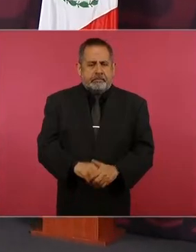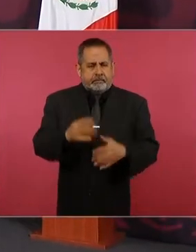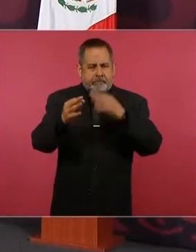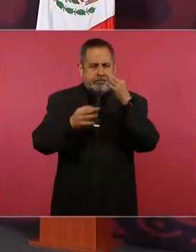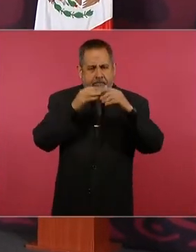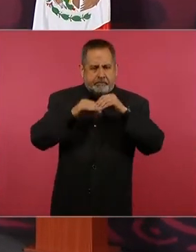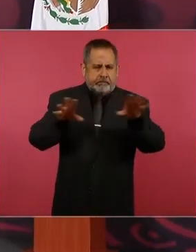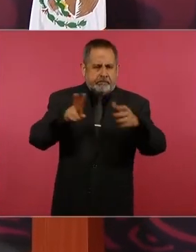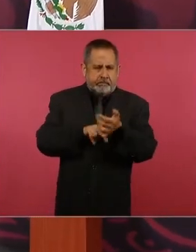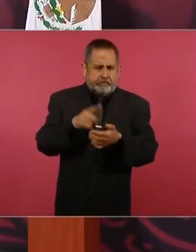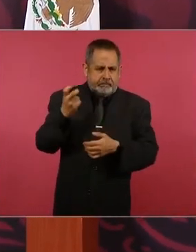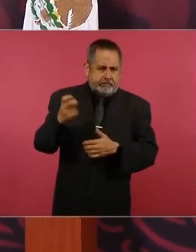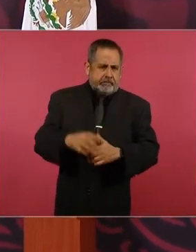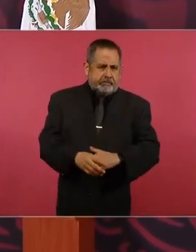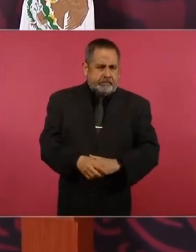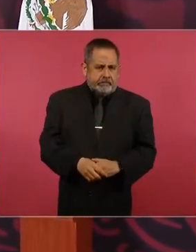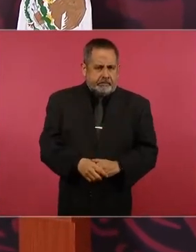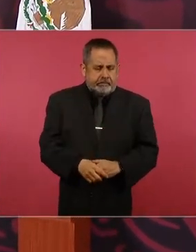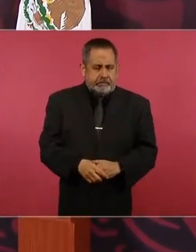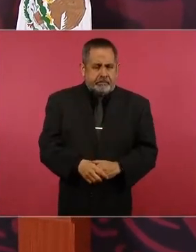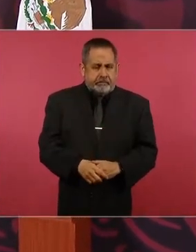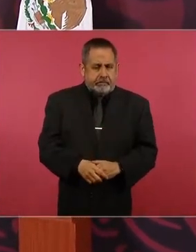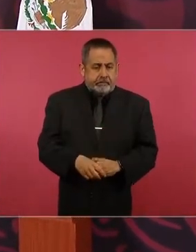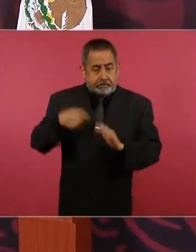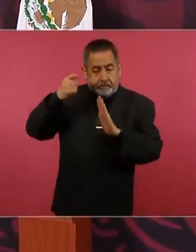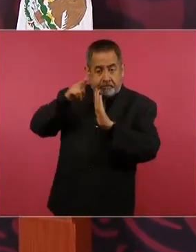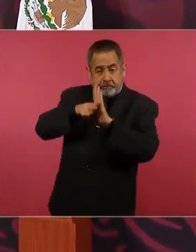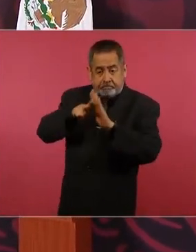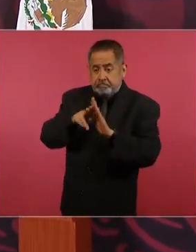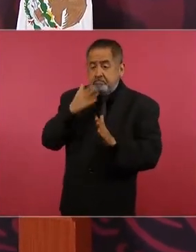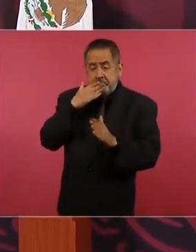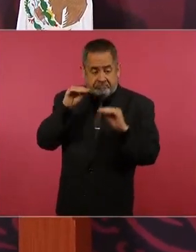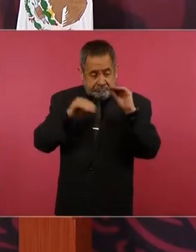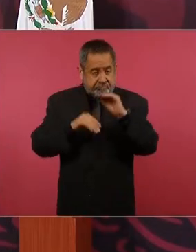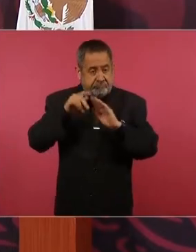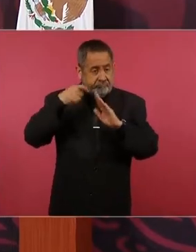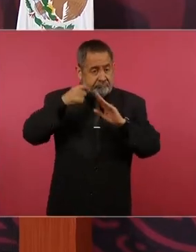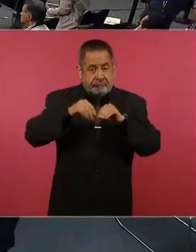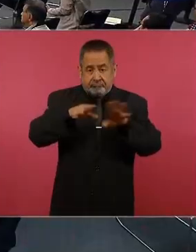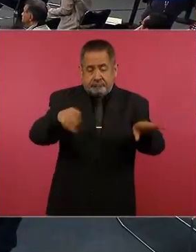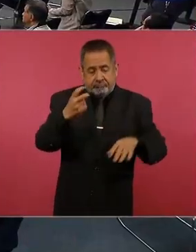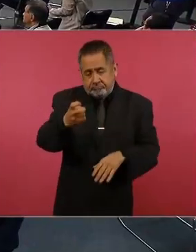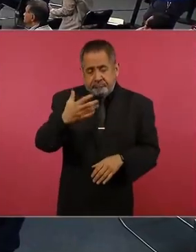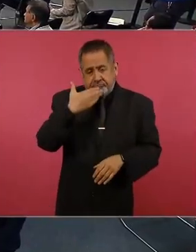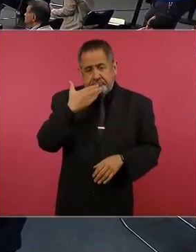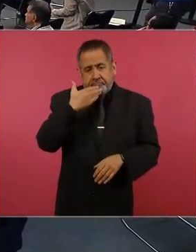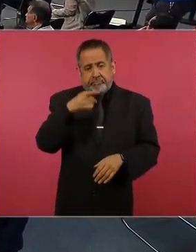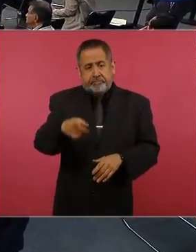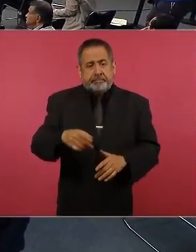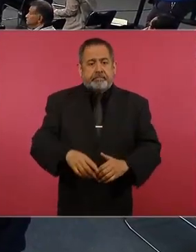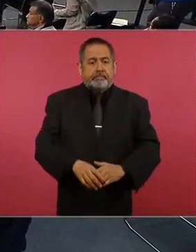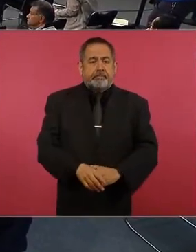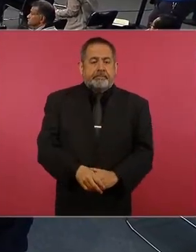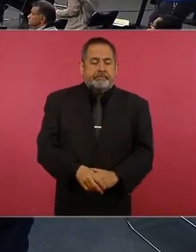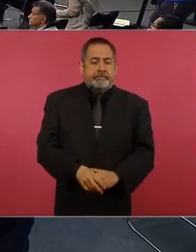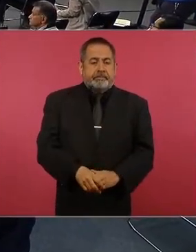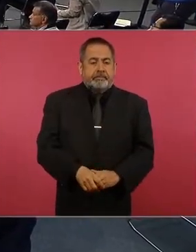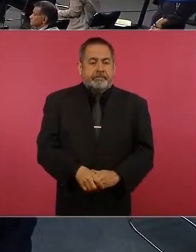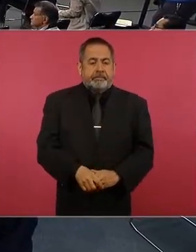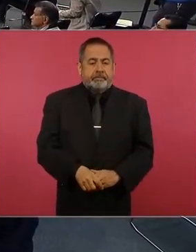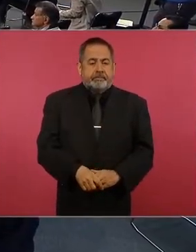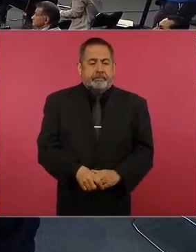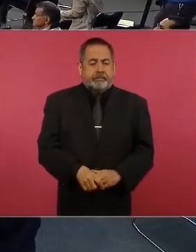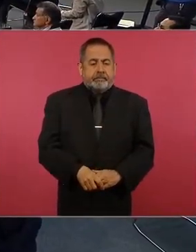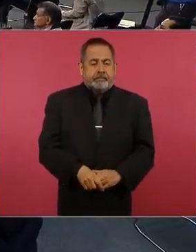difundiéndola. Pero el video está muy bien hecho también. Sí.